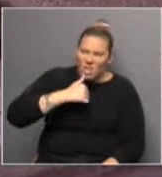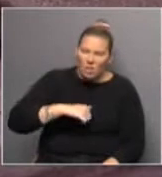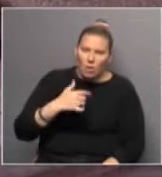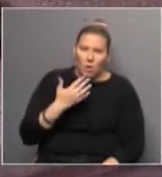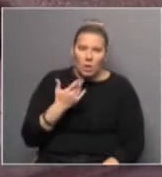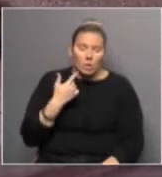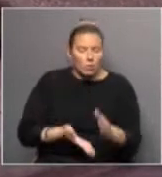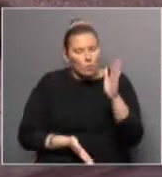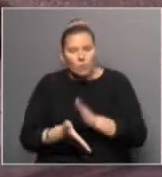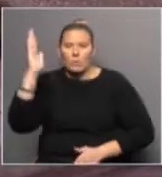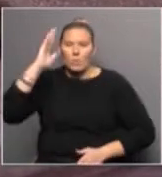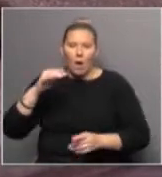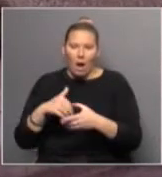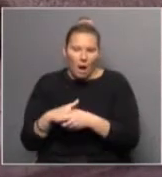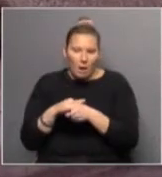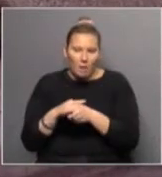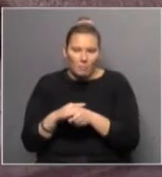y nos mandamos con este amigo